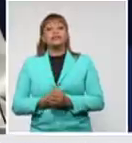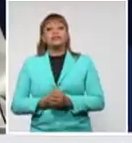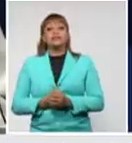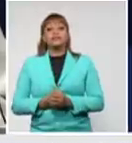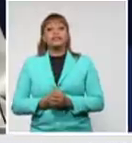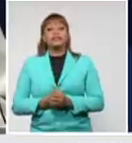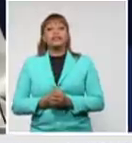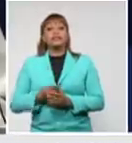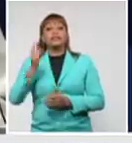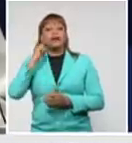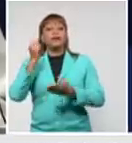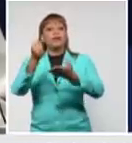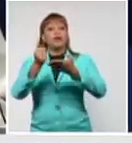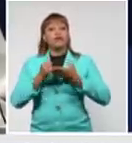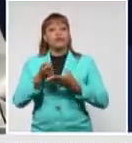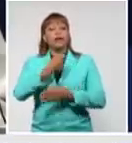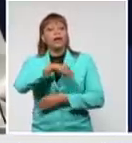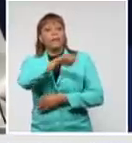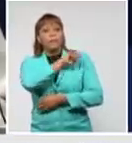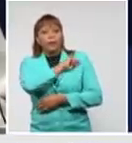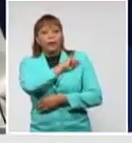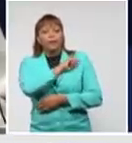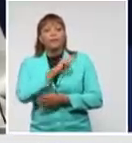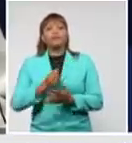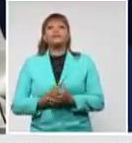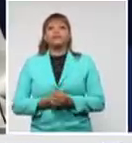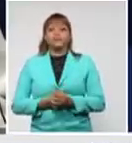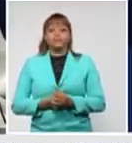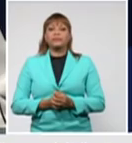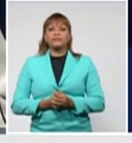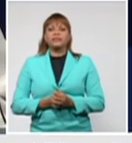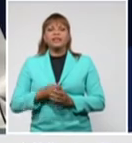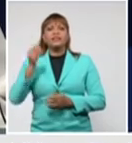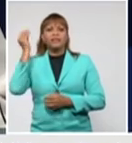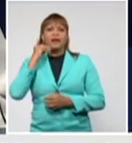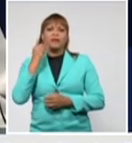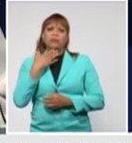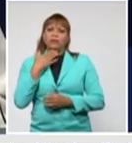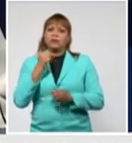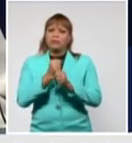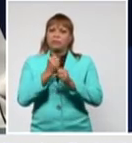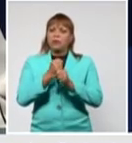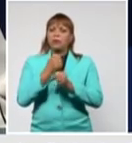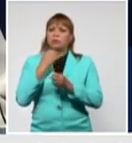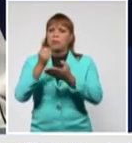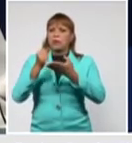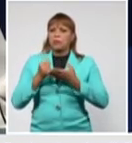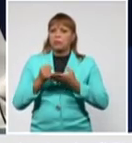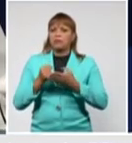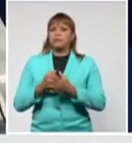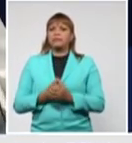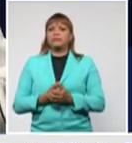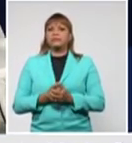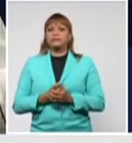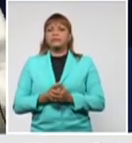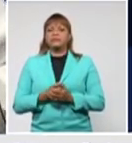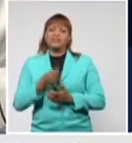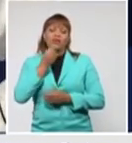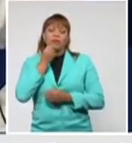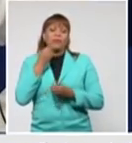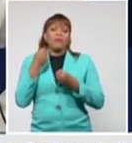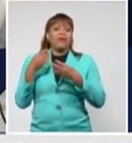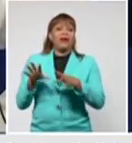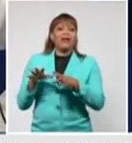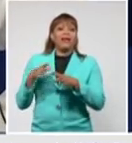pueblo, sabemos que va a tener un papel activo. No podemos dejar que se nos vaya de la